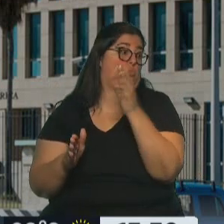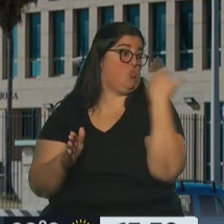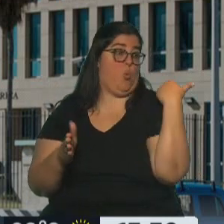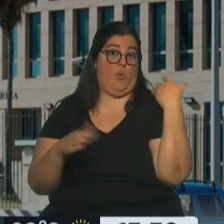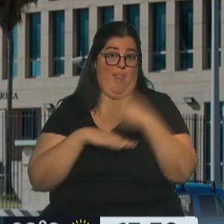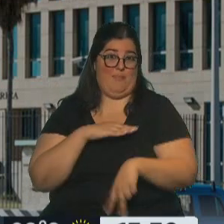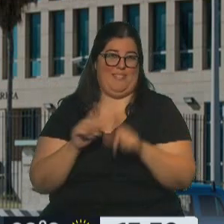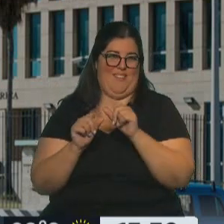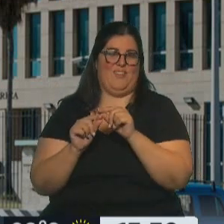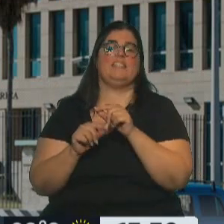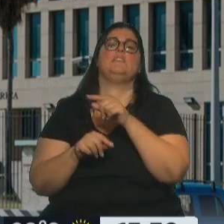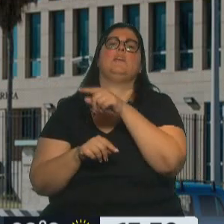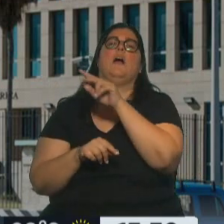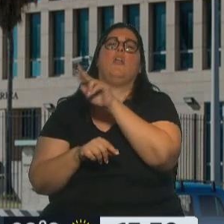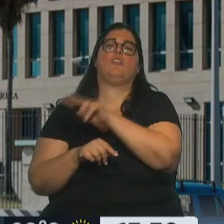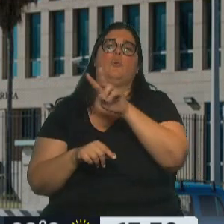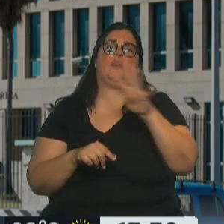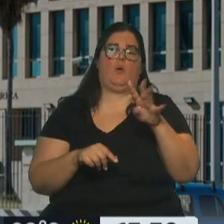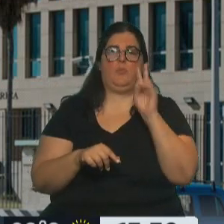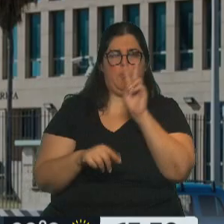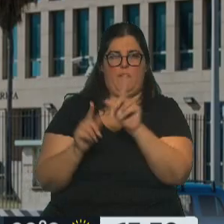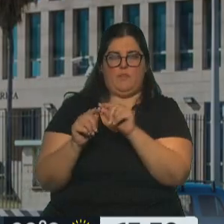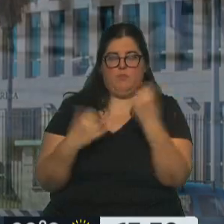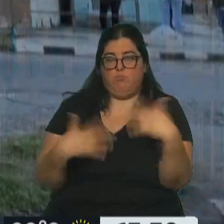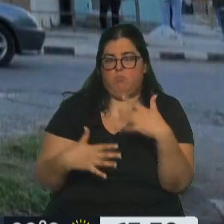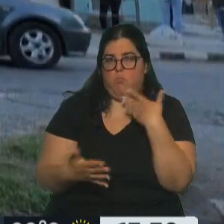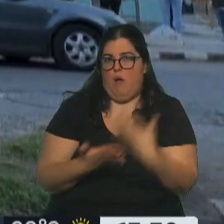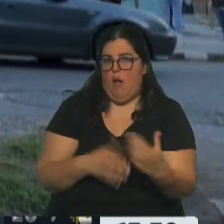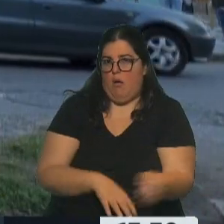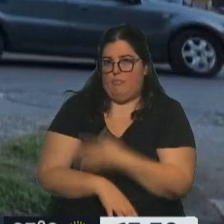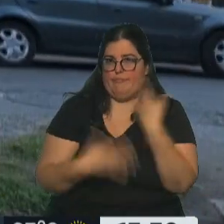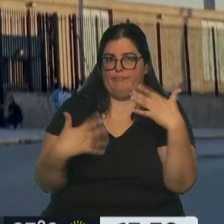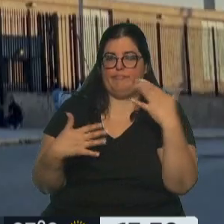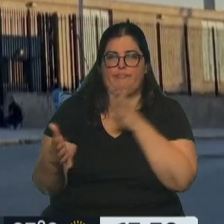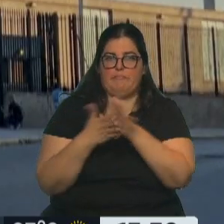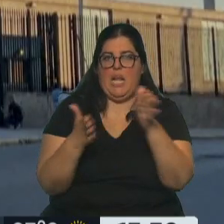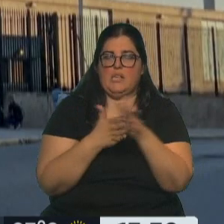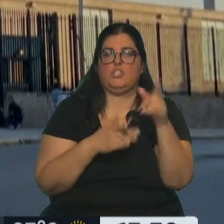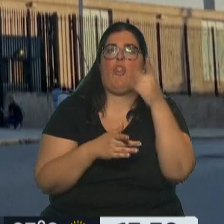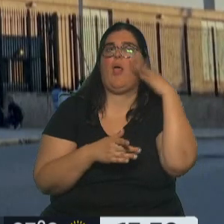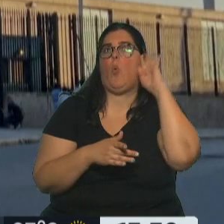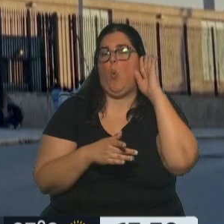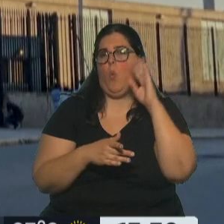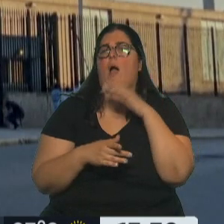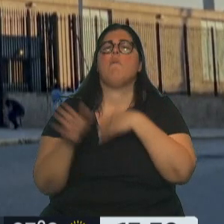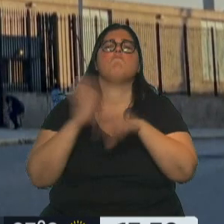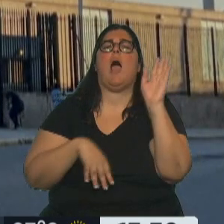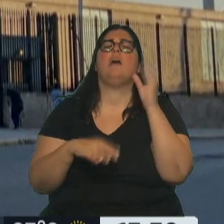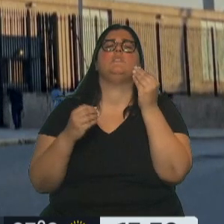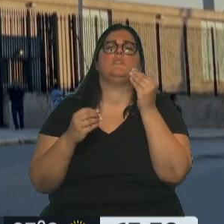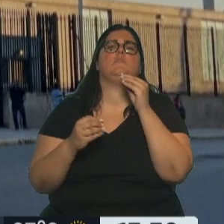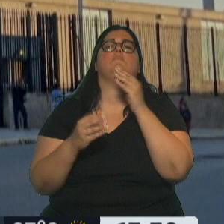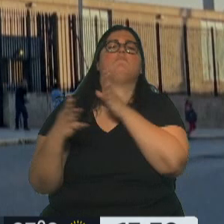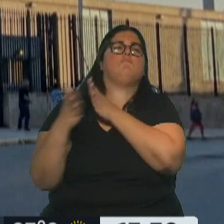impacta, 224.000. Bueno, allí están los datos de la migración de Cuba, principalmente hacia